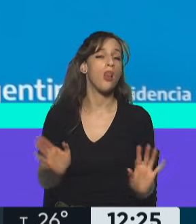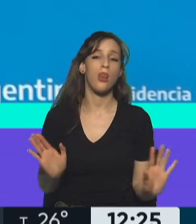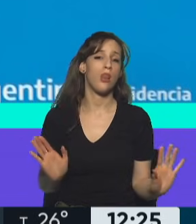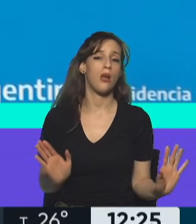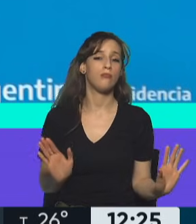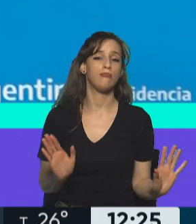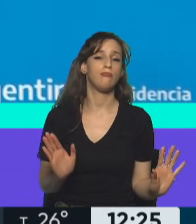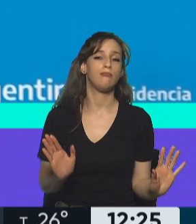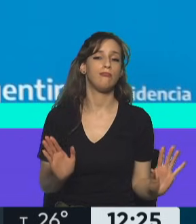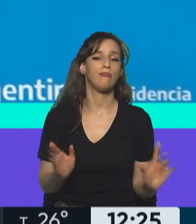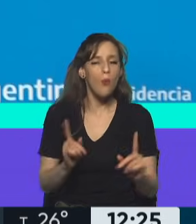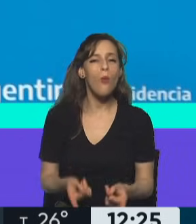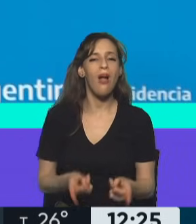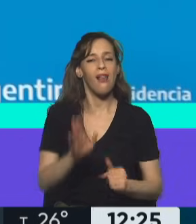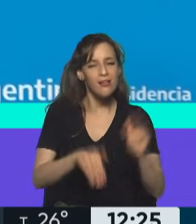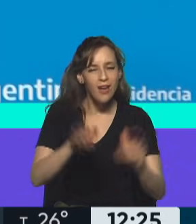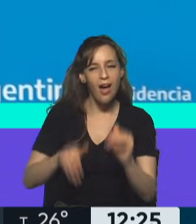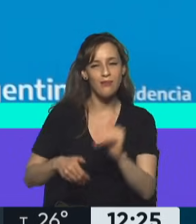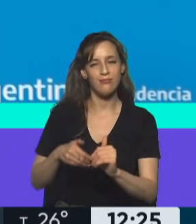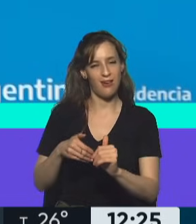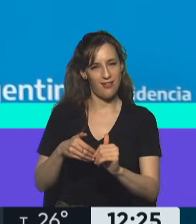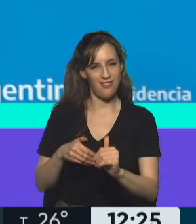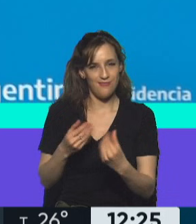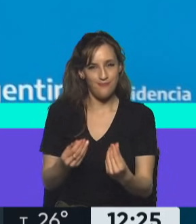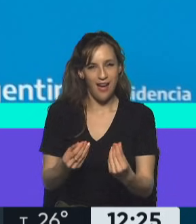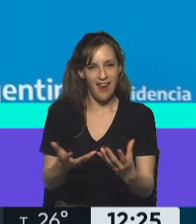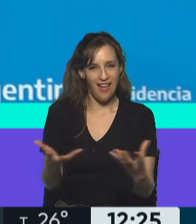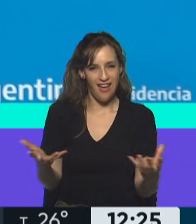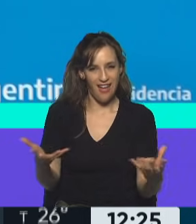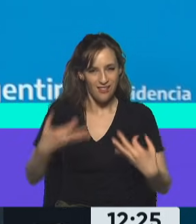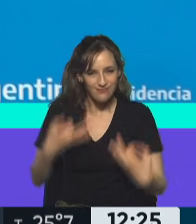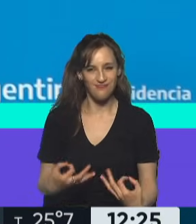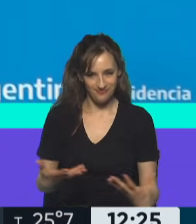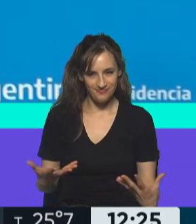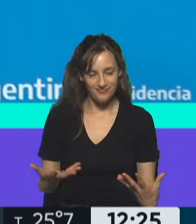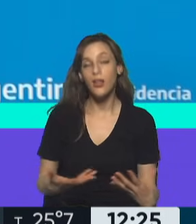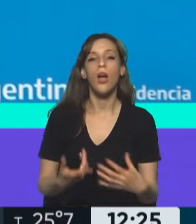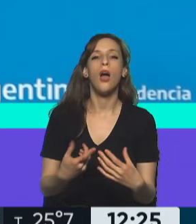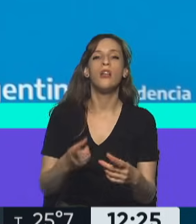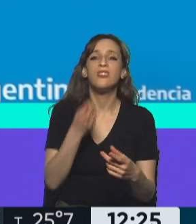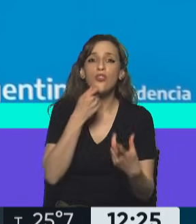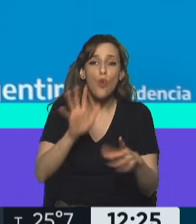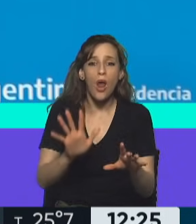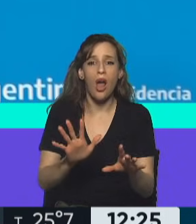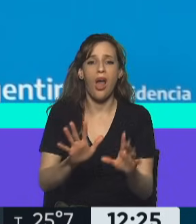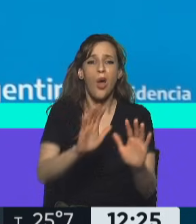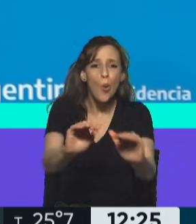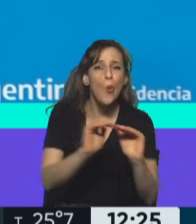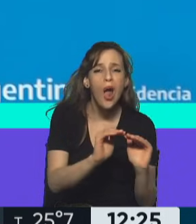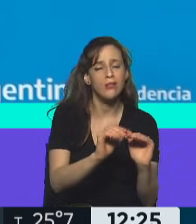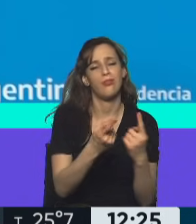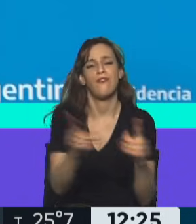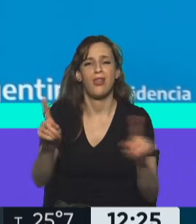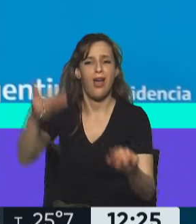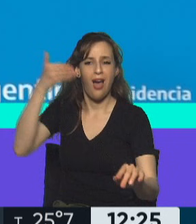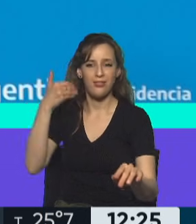distinto, no sería tan distinto nuestro gobierno de lo que fueron los 4 años anteriores, donde realmente la mirada que había sobre la economía, sobre la distribución de la riqueza,